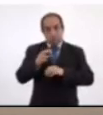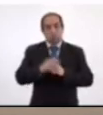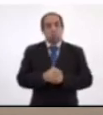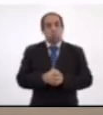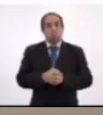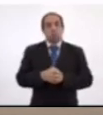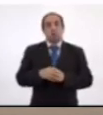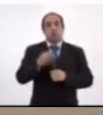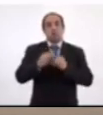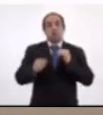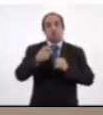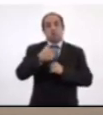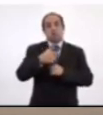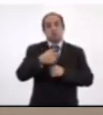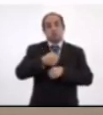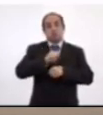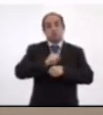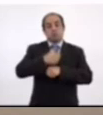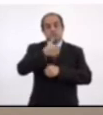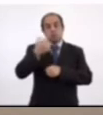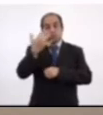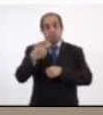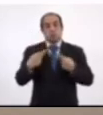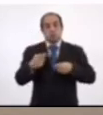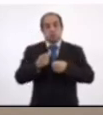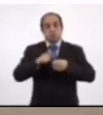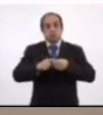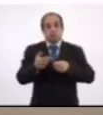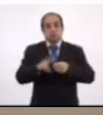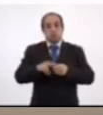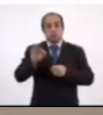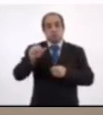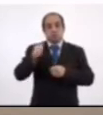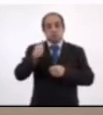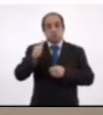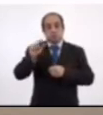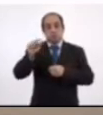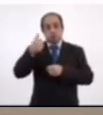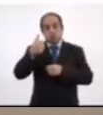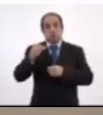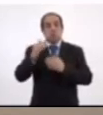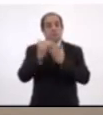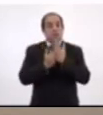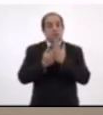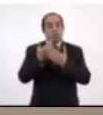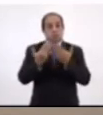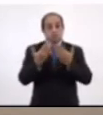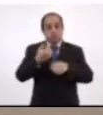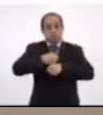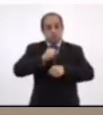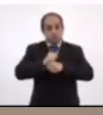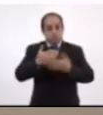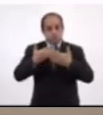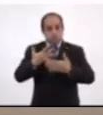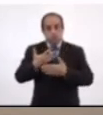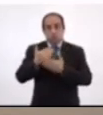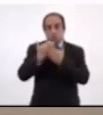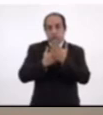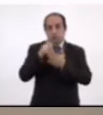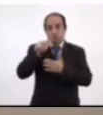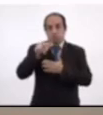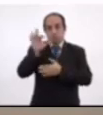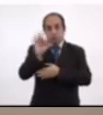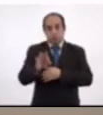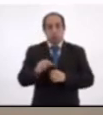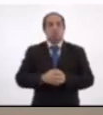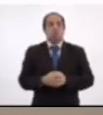semana 650 ingresos hospitalarios, 76 menos que la semana pasada, y es una reducción de cerca del 18% con respecto a la